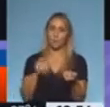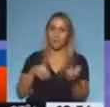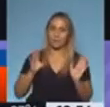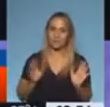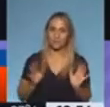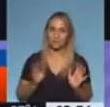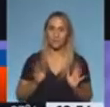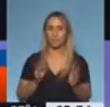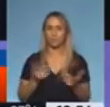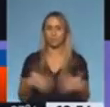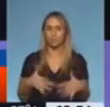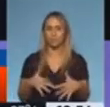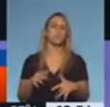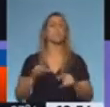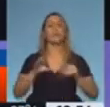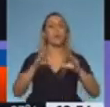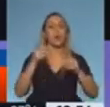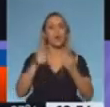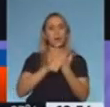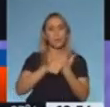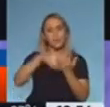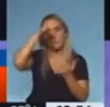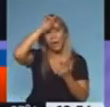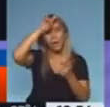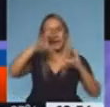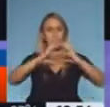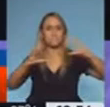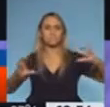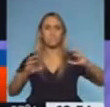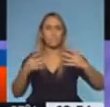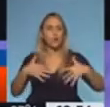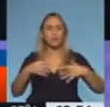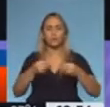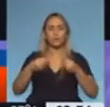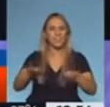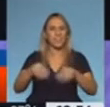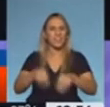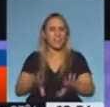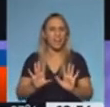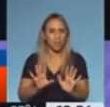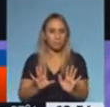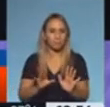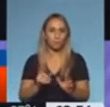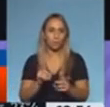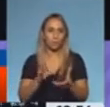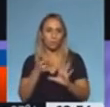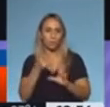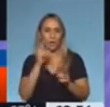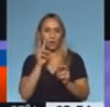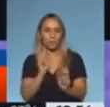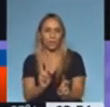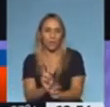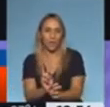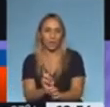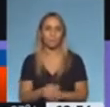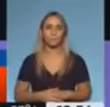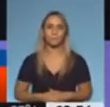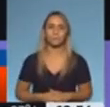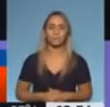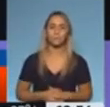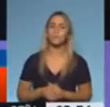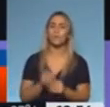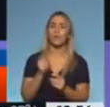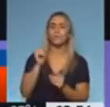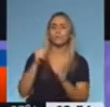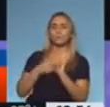tantos desperdicios en las medias res. Bien, algún dato más, muy, muy, muy rápido, si pudieras